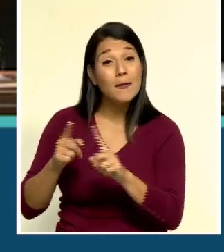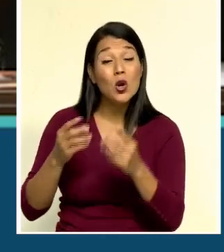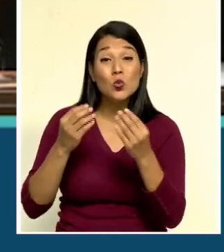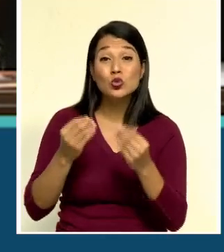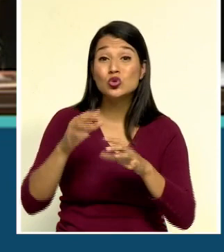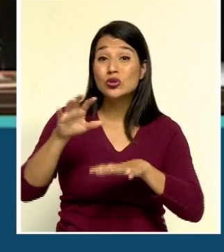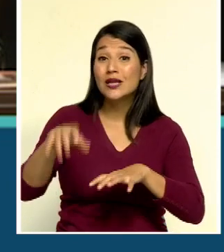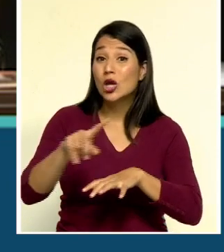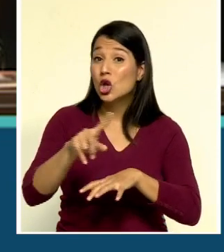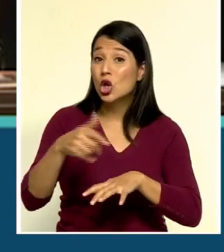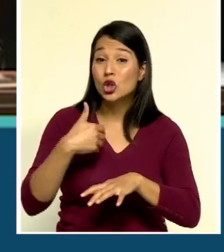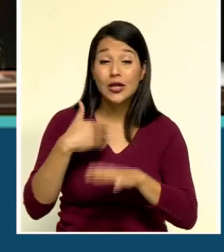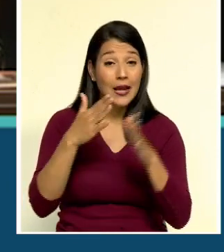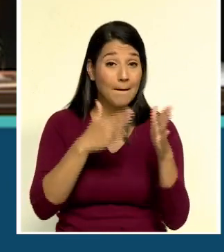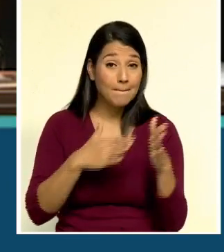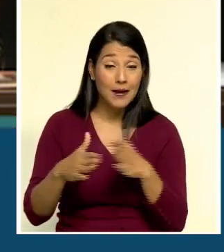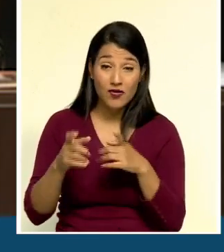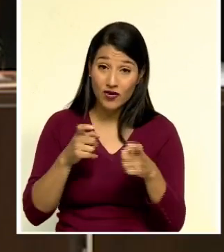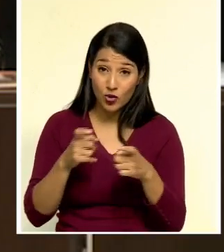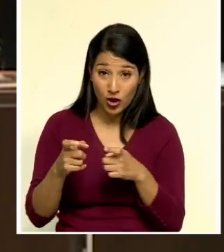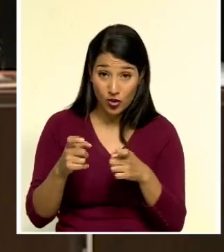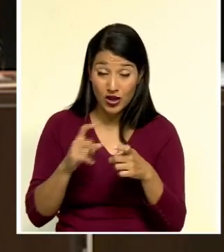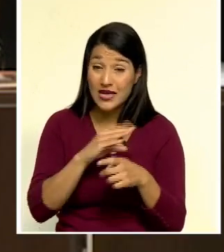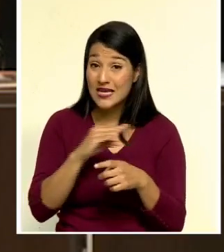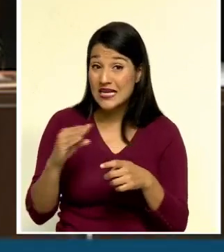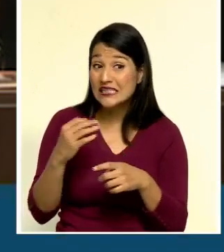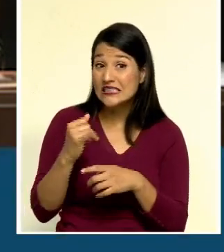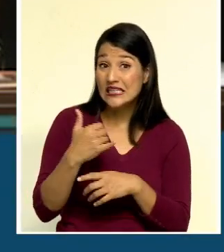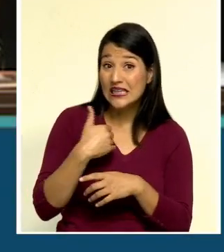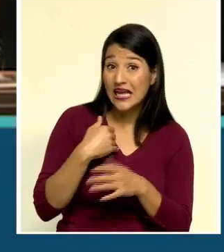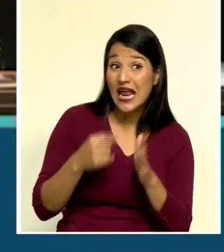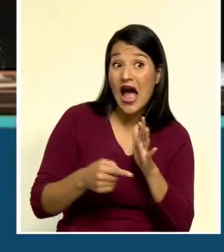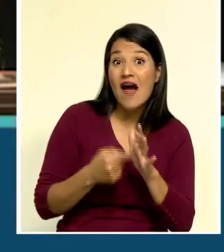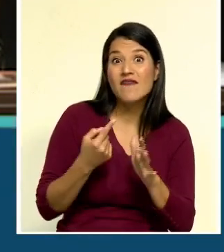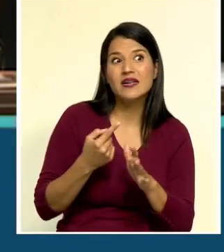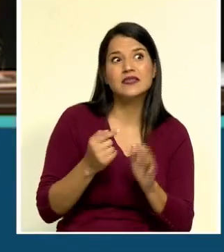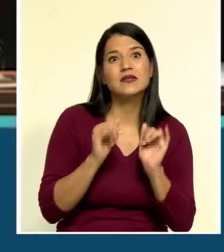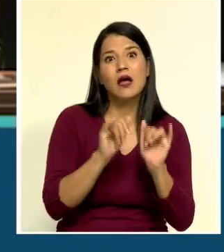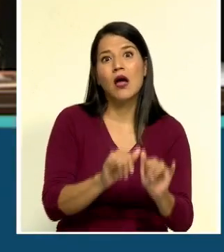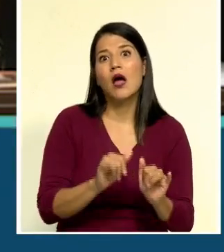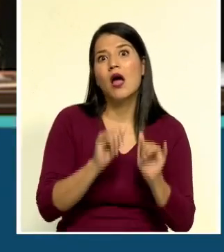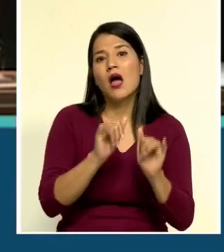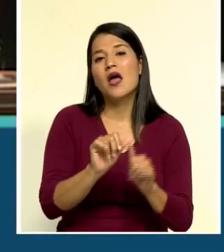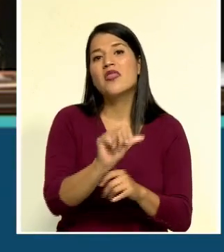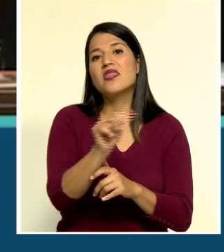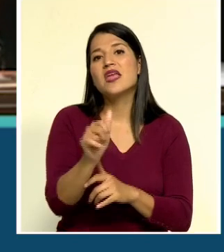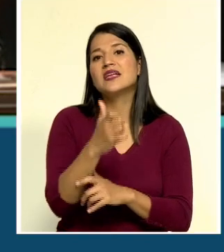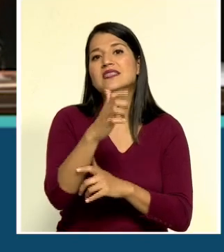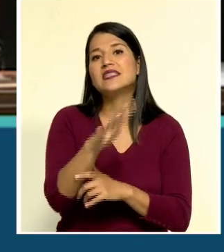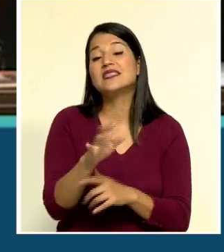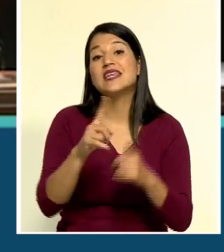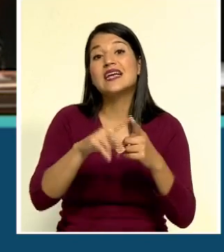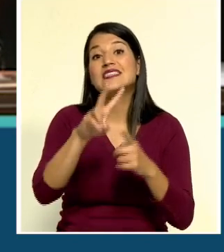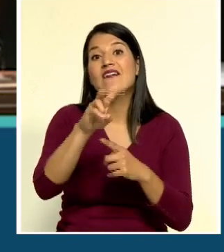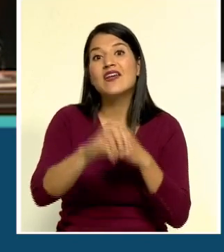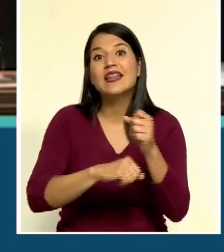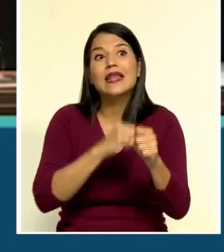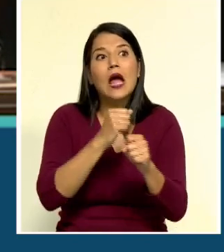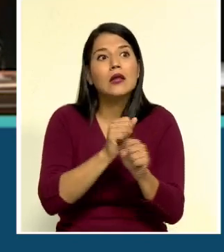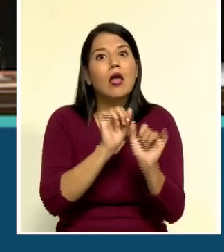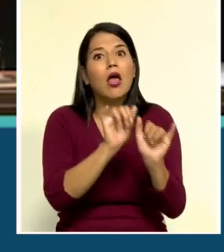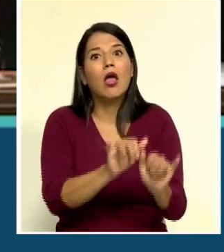regulador, y las que tienen a veces duran 5, 10, 15, 20 años sin actualizarlos. Y que la normativa